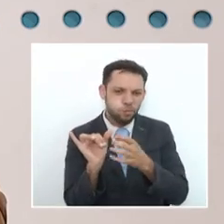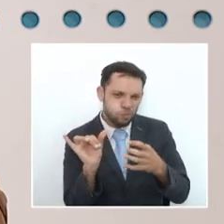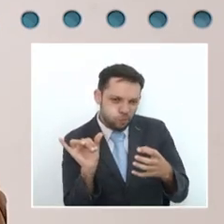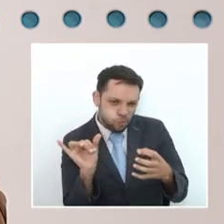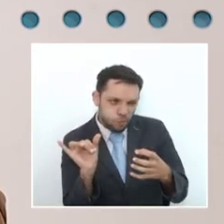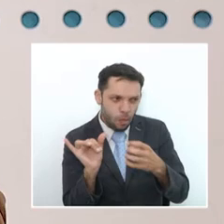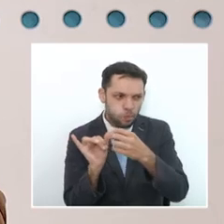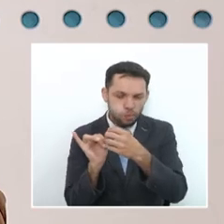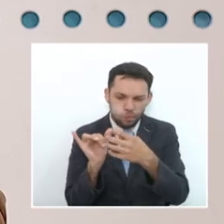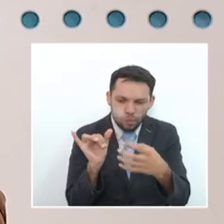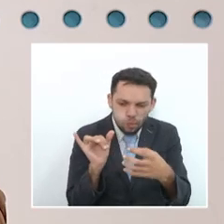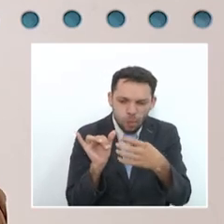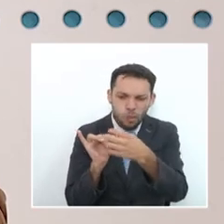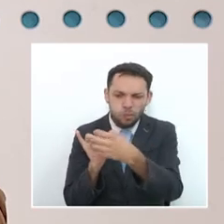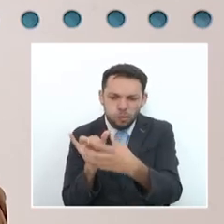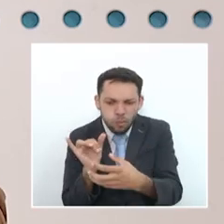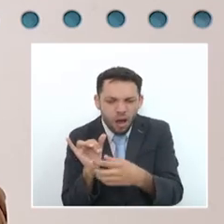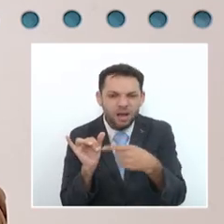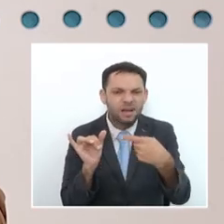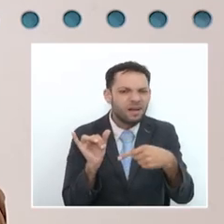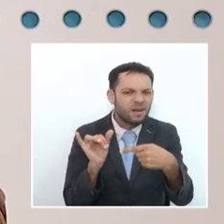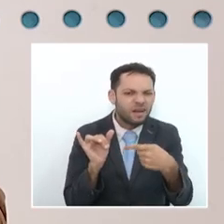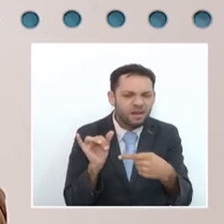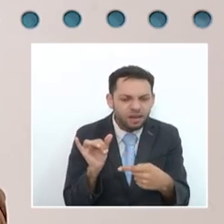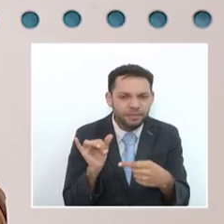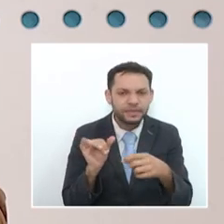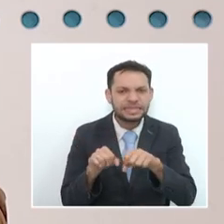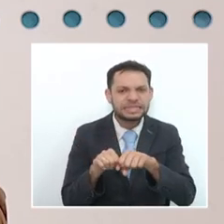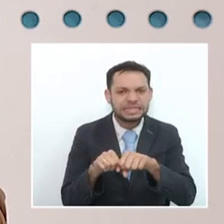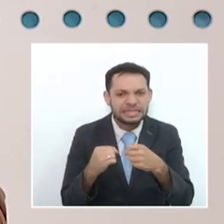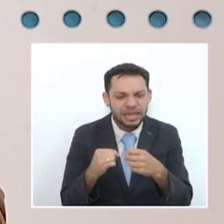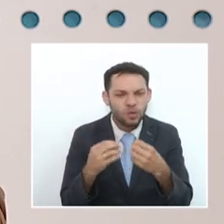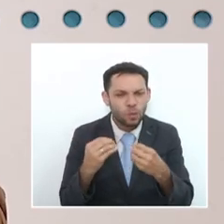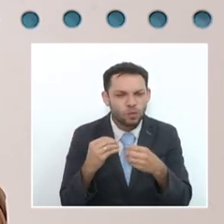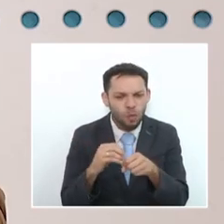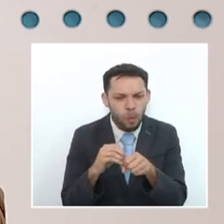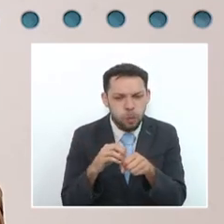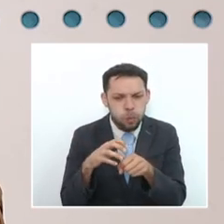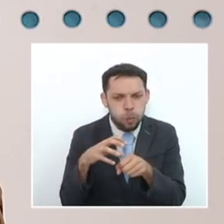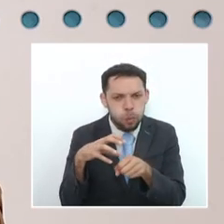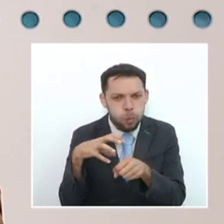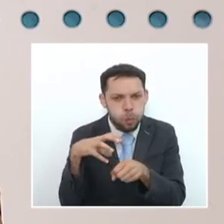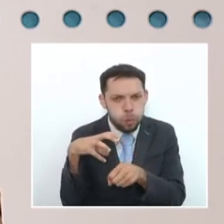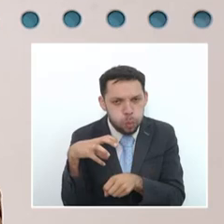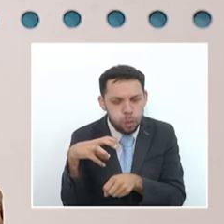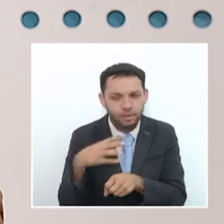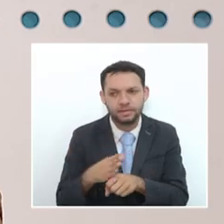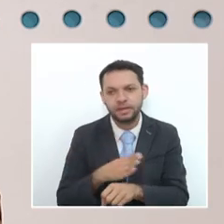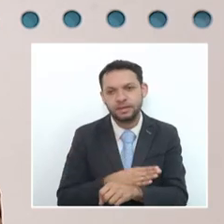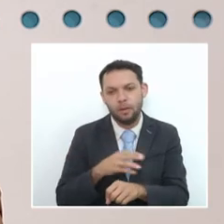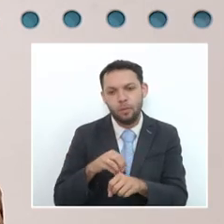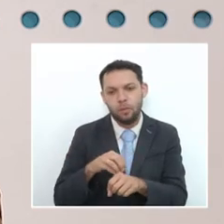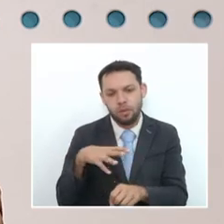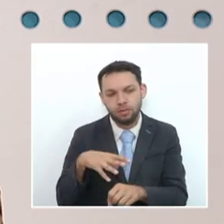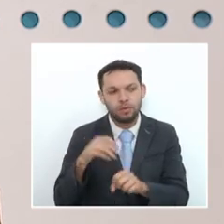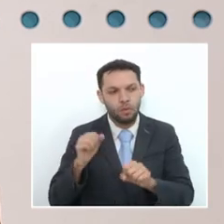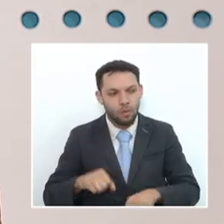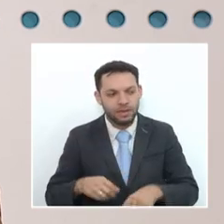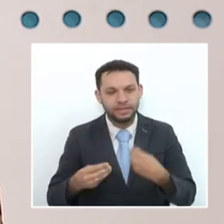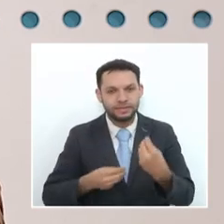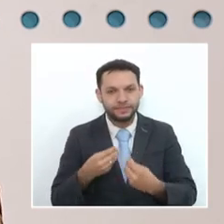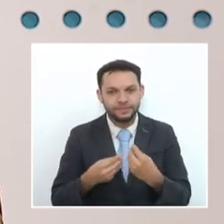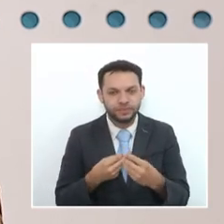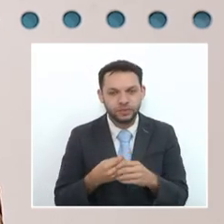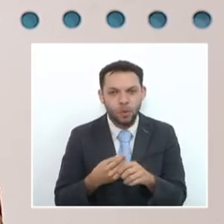allá, mirar que no esté muy deteriorado, muy inflamado, porque inicialmente uno puede hacer una conización, que es quitar